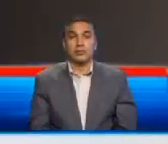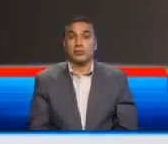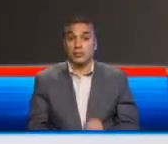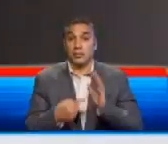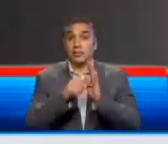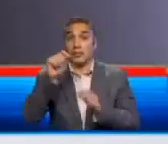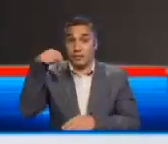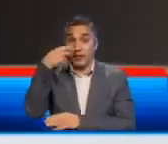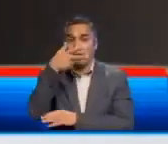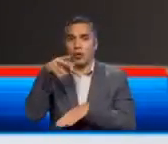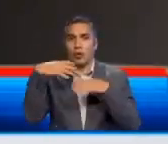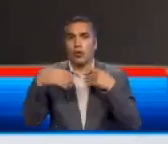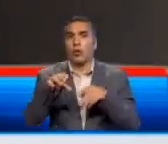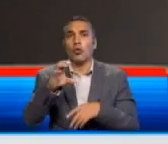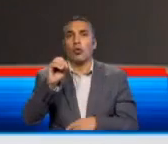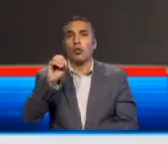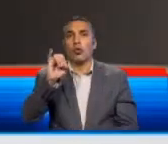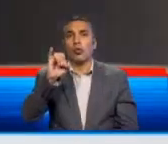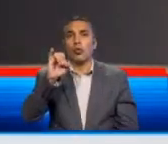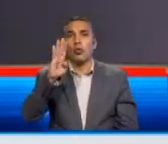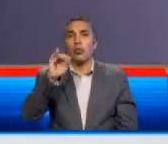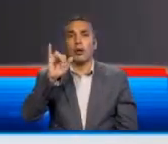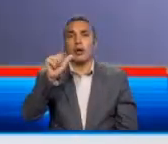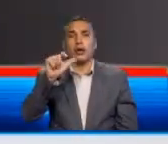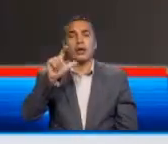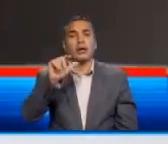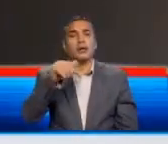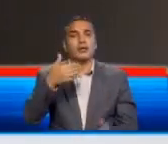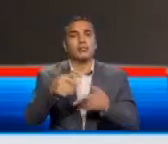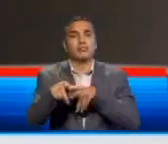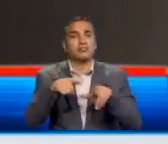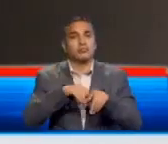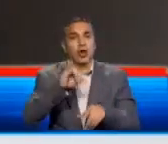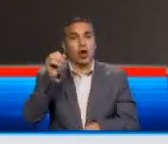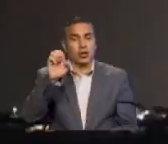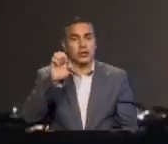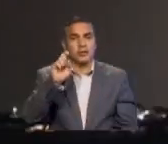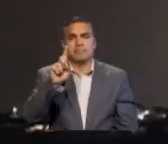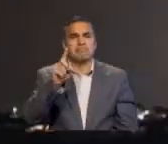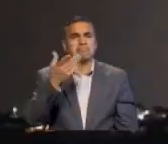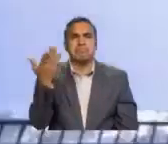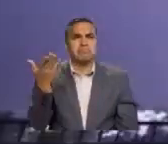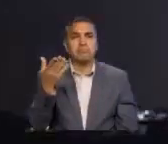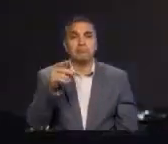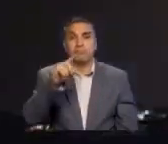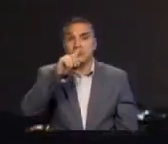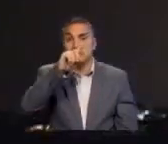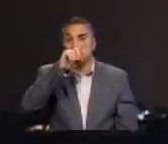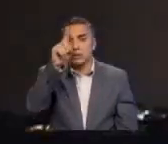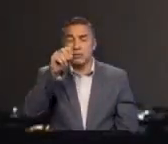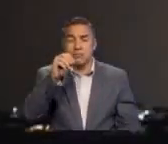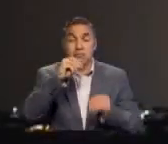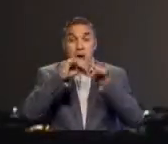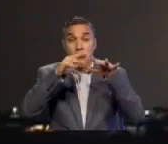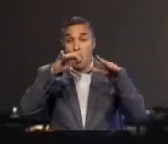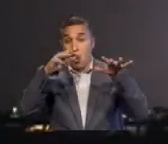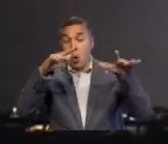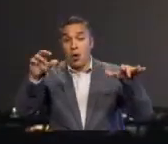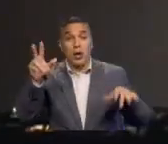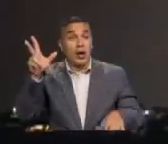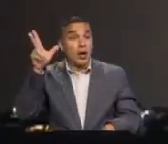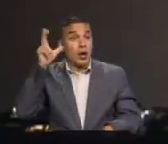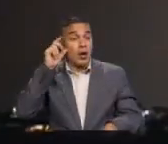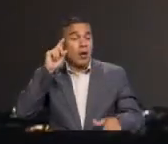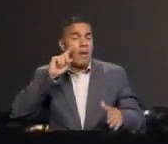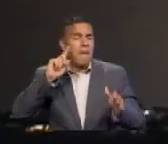Este video fue captado desde Cumbayá por el periodista José Antonio Sánchez, en el cual se ve cómo el rayo ilumina la noche y se escucha